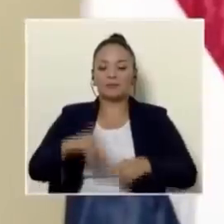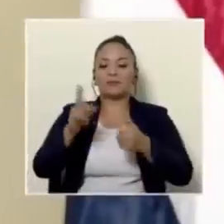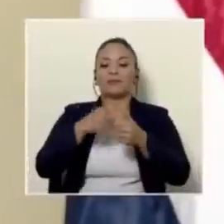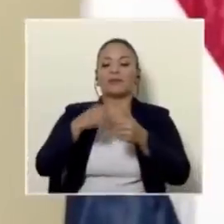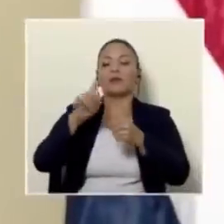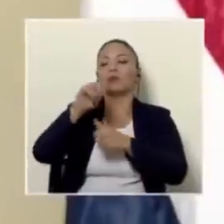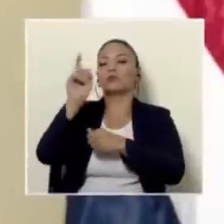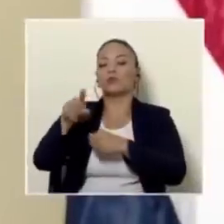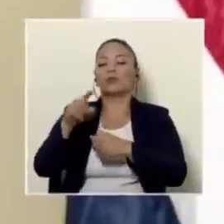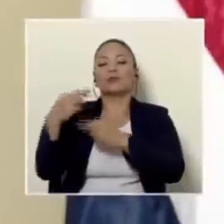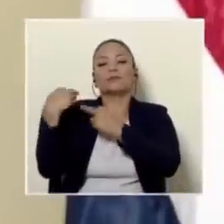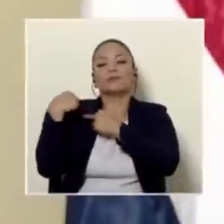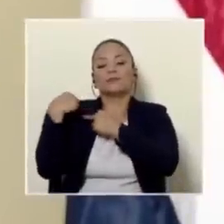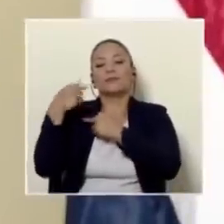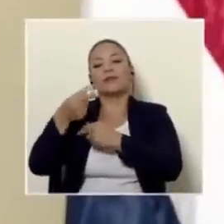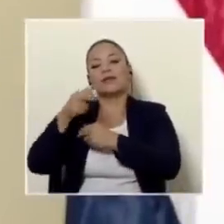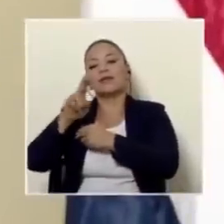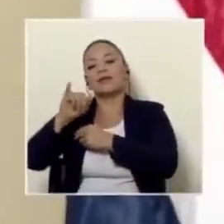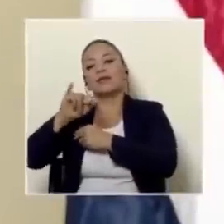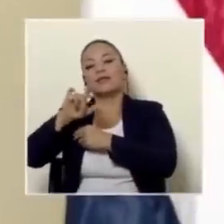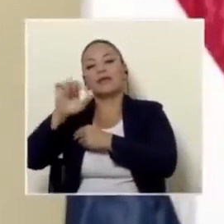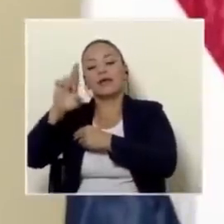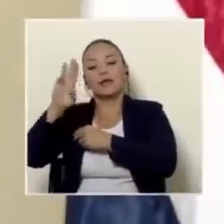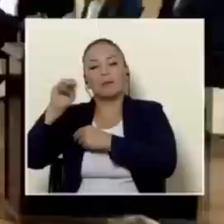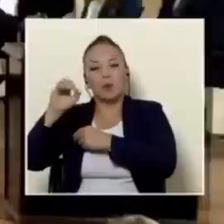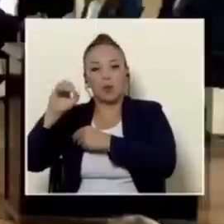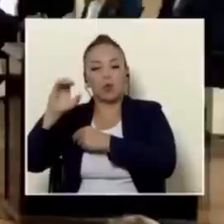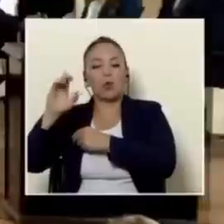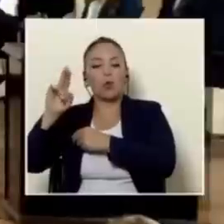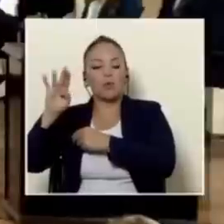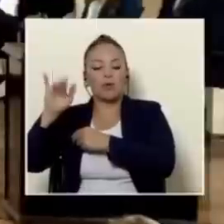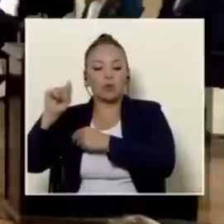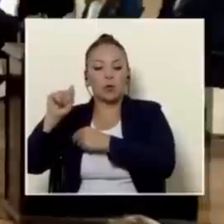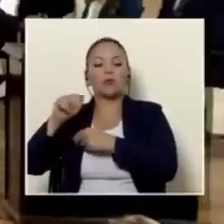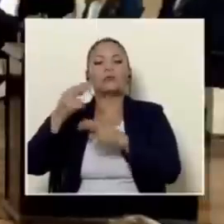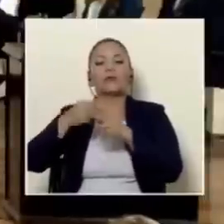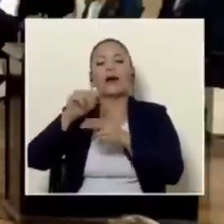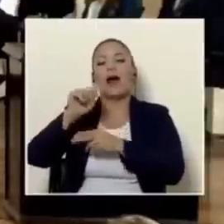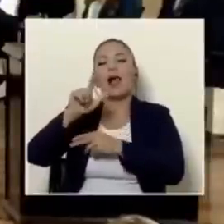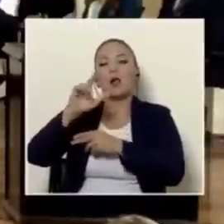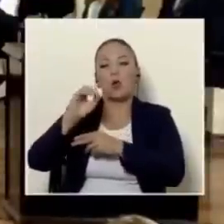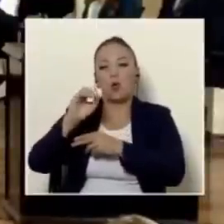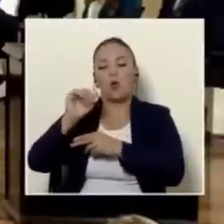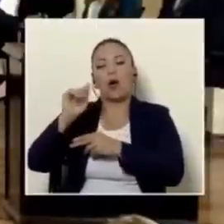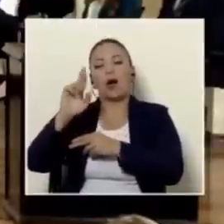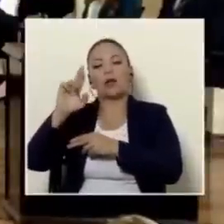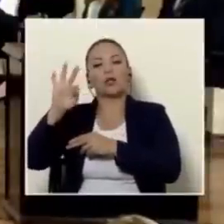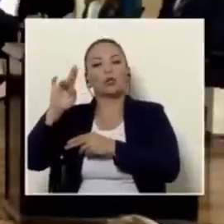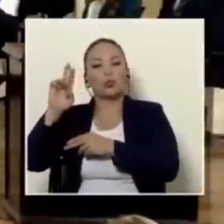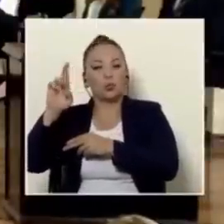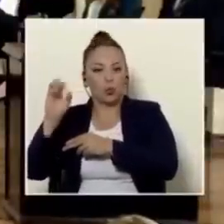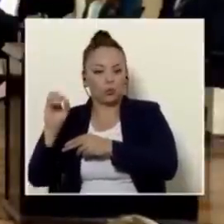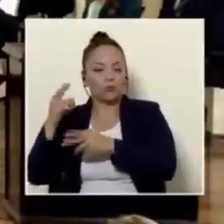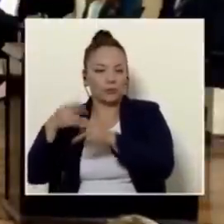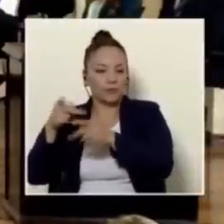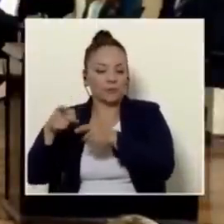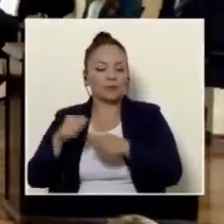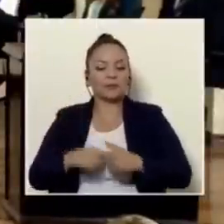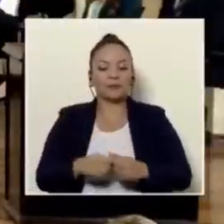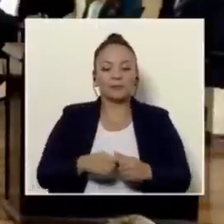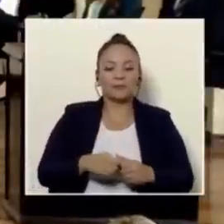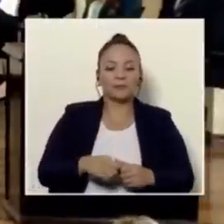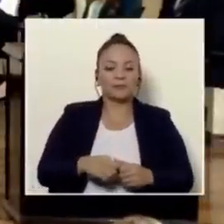La primera consulta está a cargo de Guillermo Cubillo, de Aló Arturo. ¿De qué, perdón? Aló Arturo. Aló